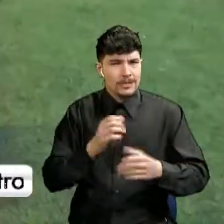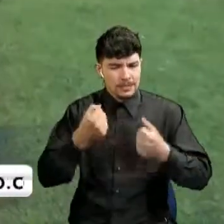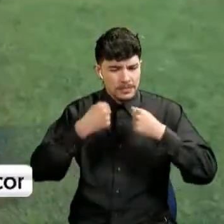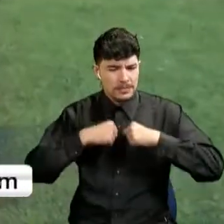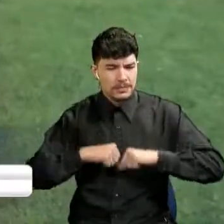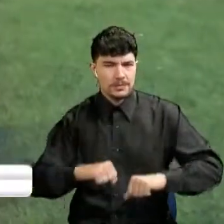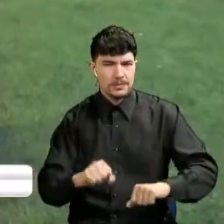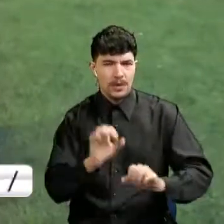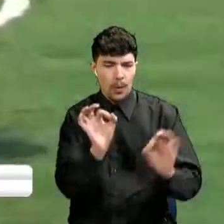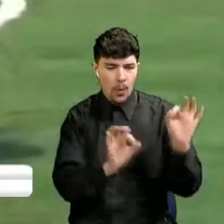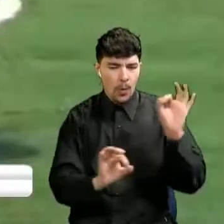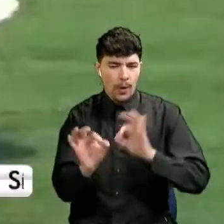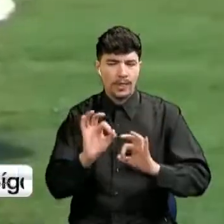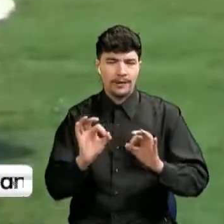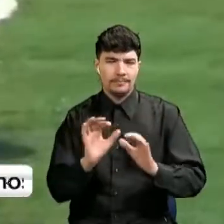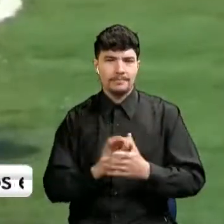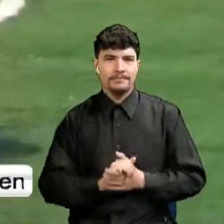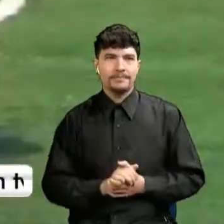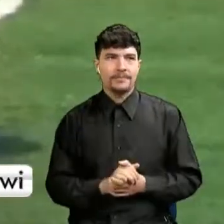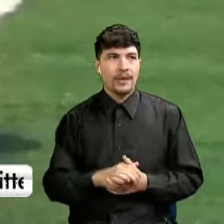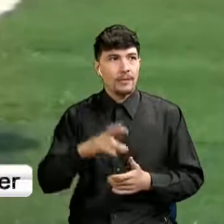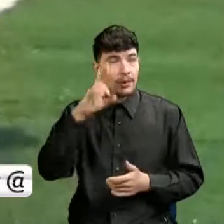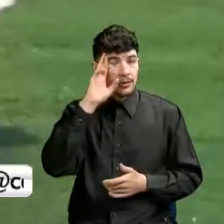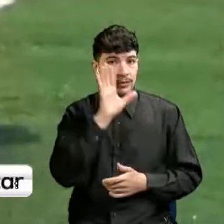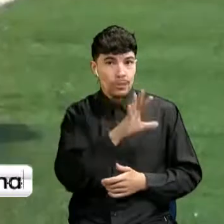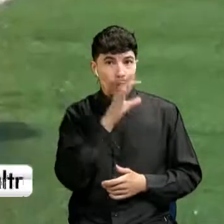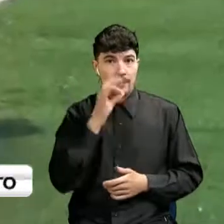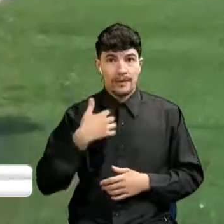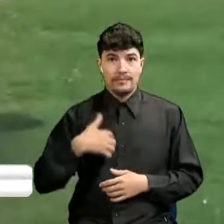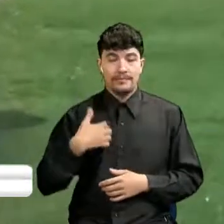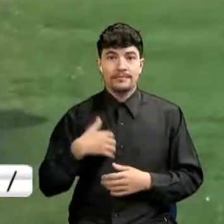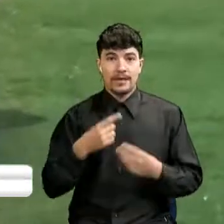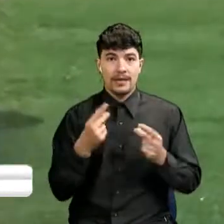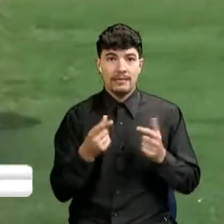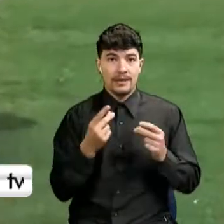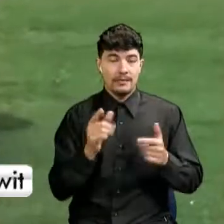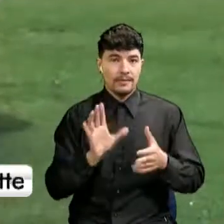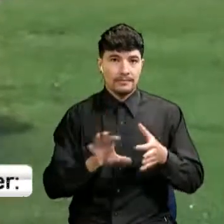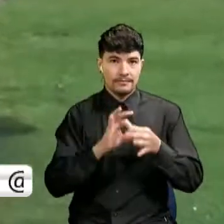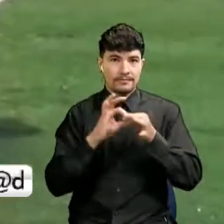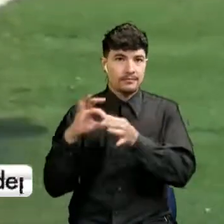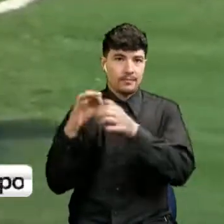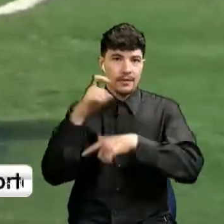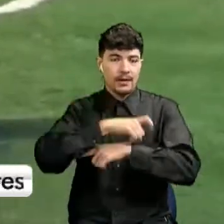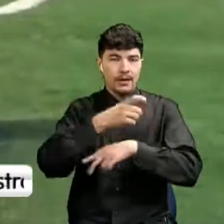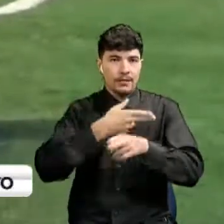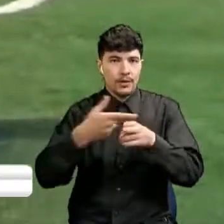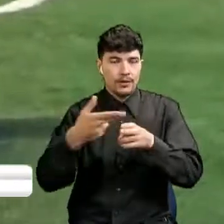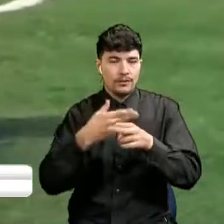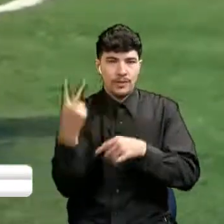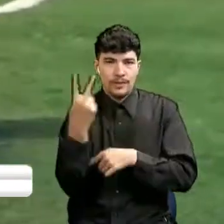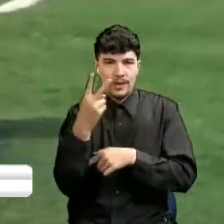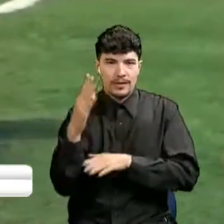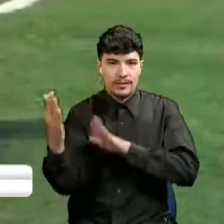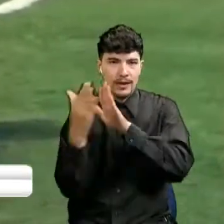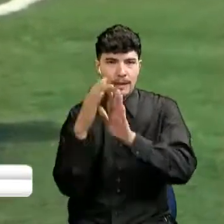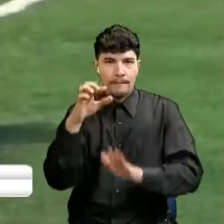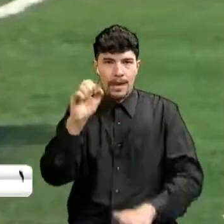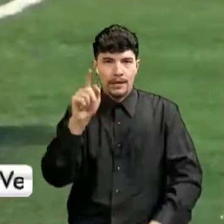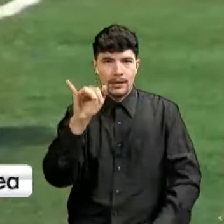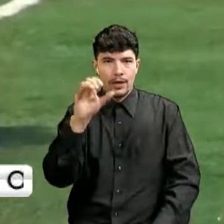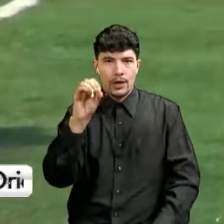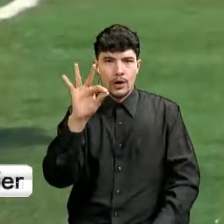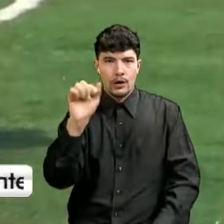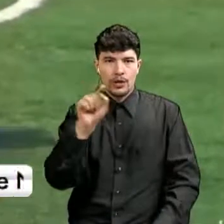orden y sacrificio rápidamente el argentino tiene su debut en el banco petrolero será este viernes ante patriotas en condición de visitante